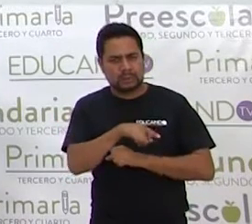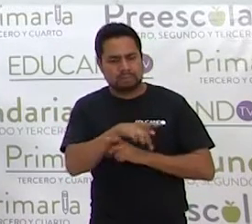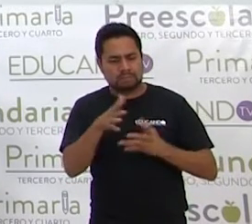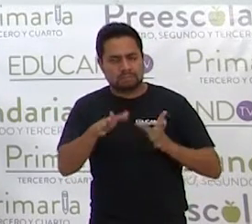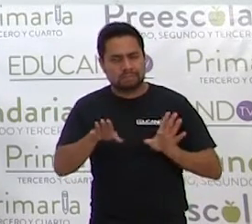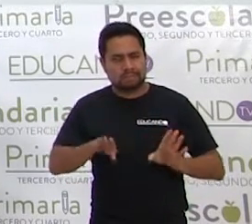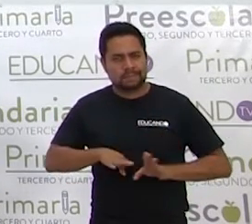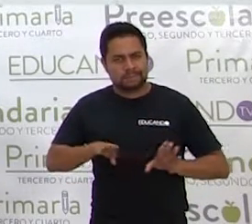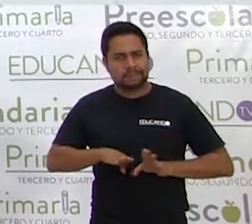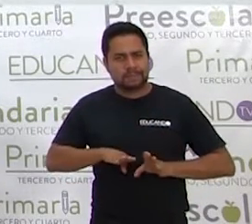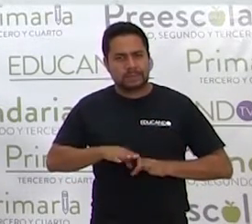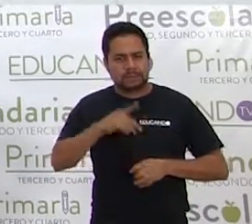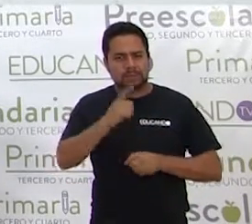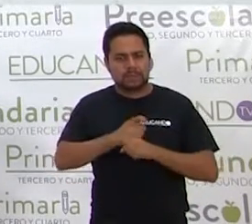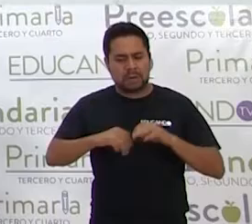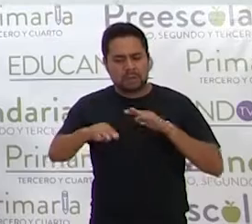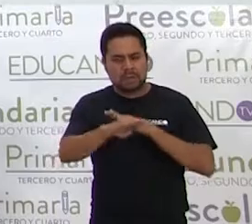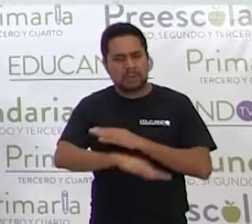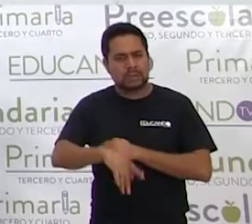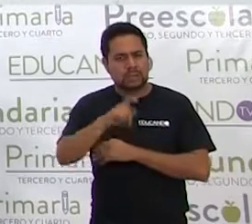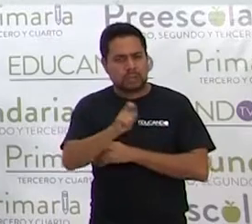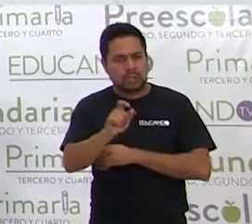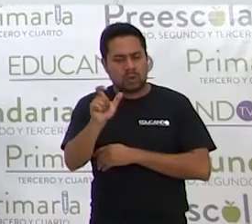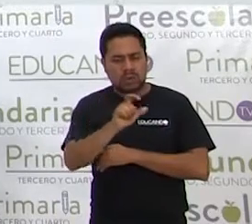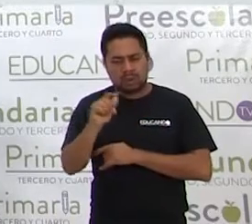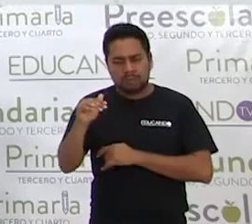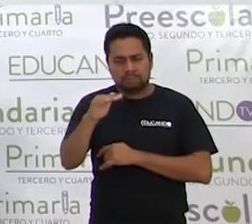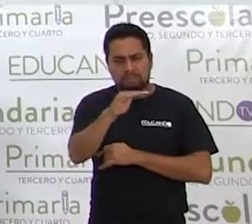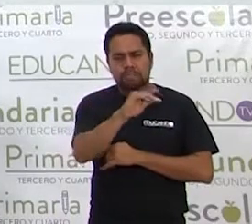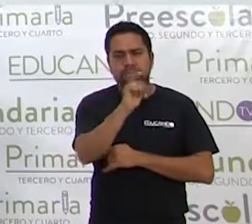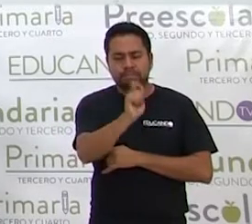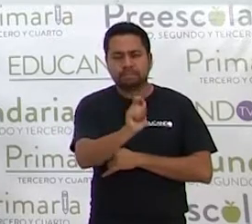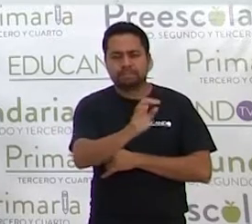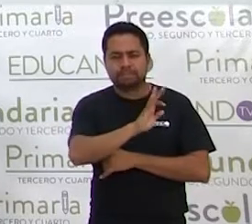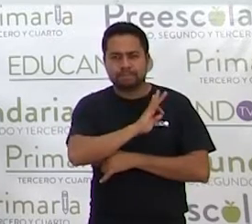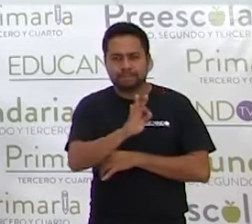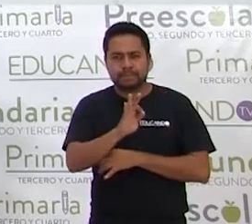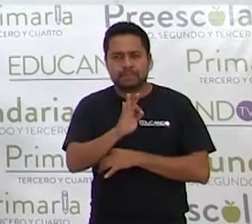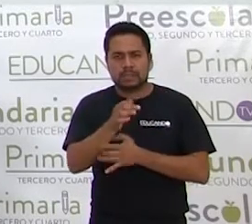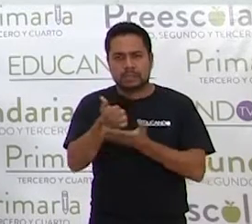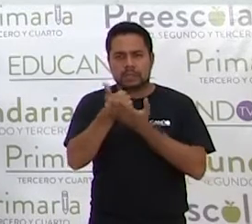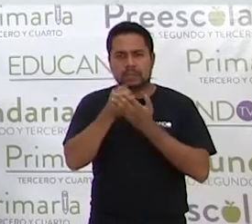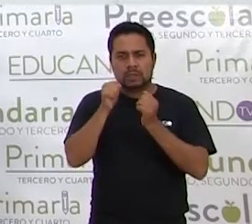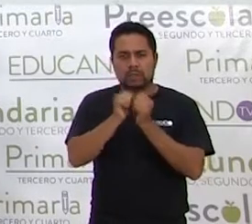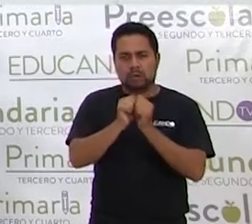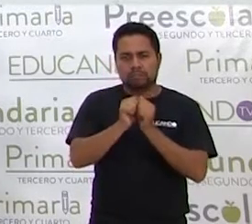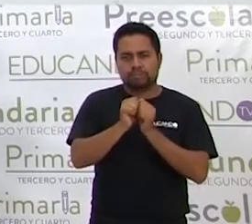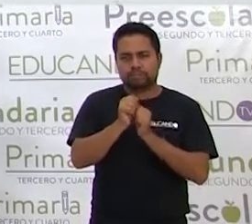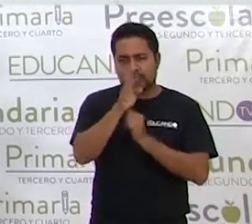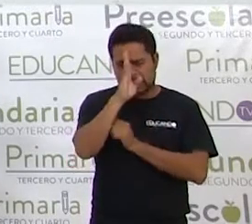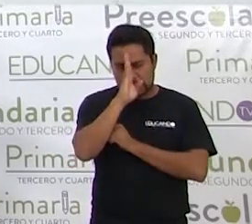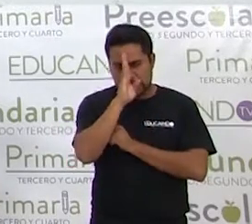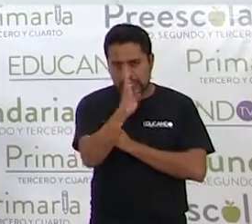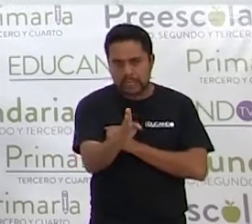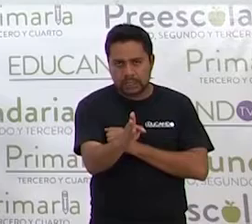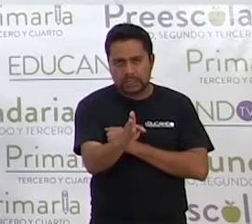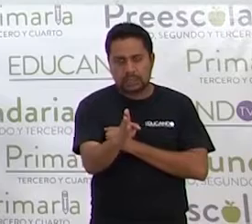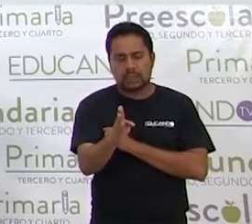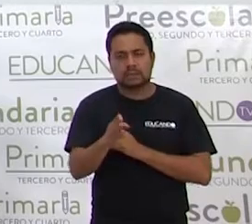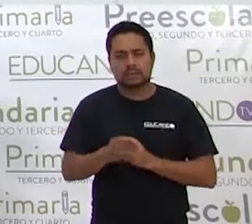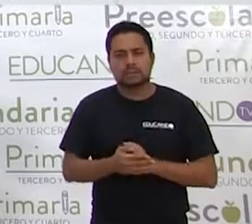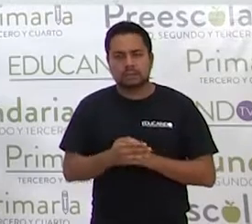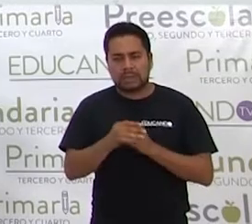una ecuación de primer grado que al graficar lo nos va a dar una recta una